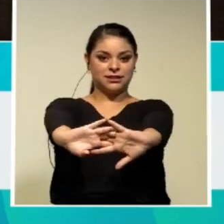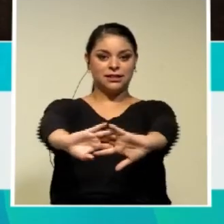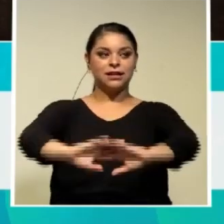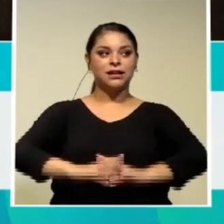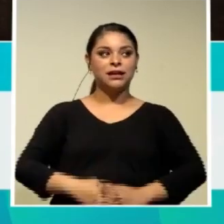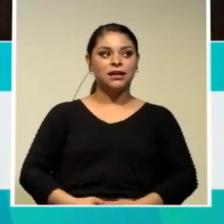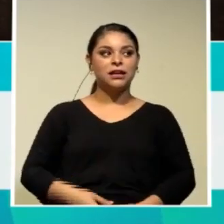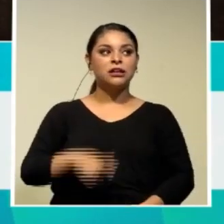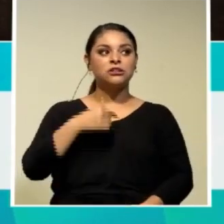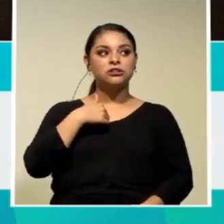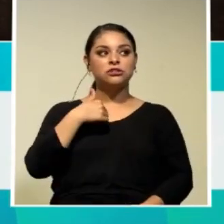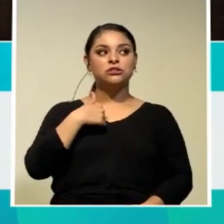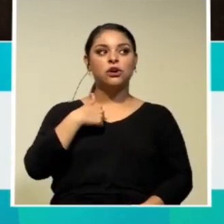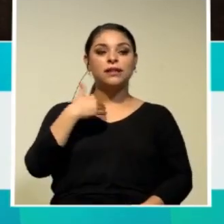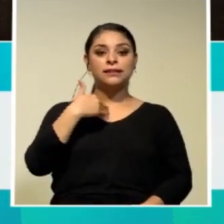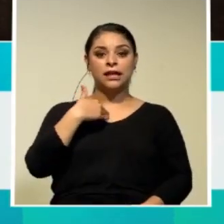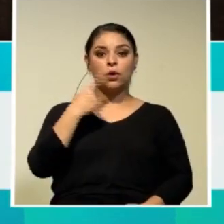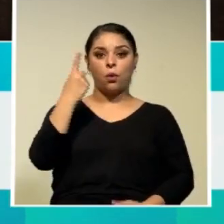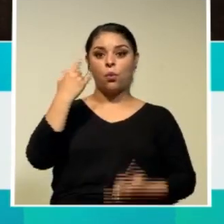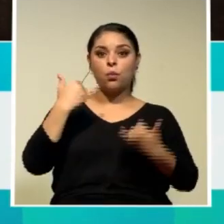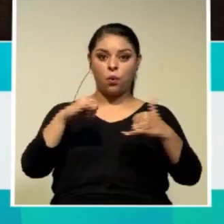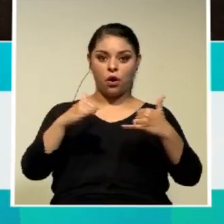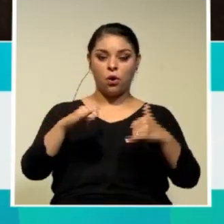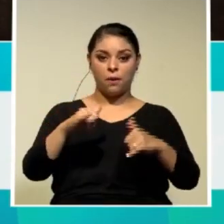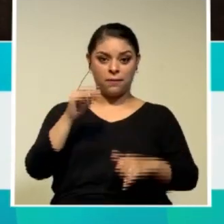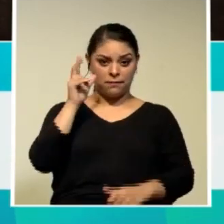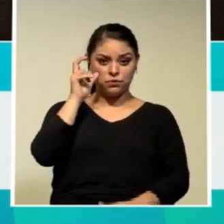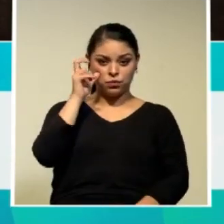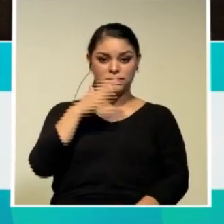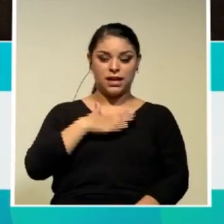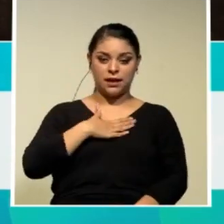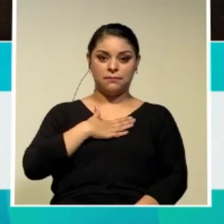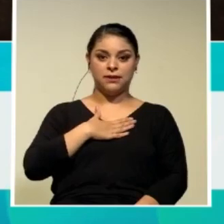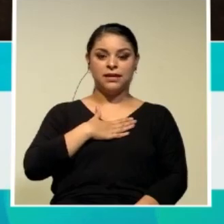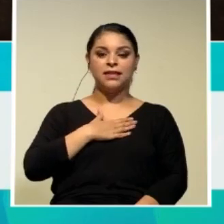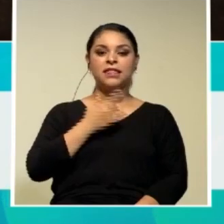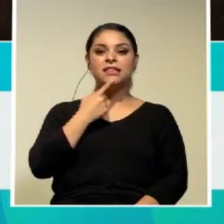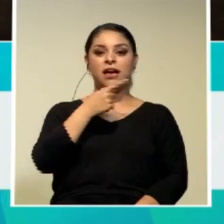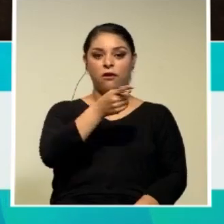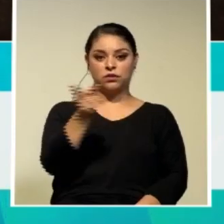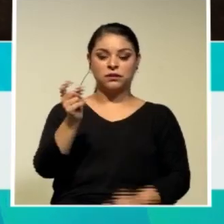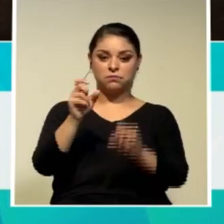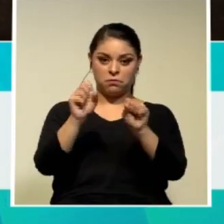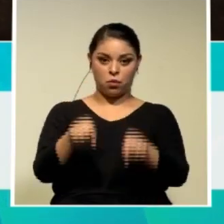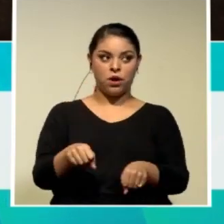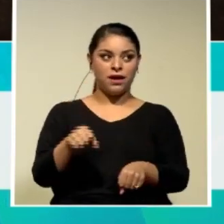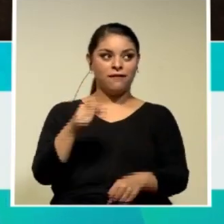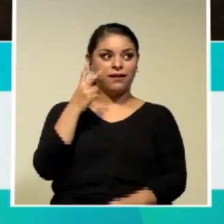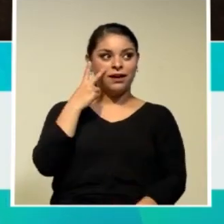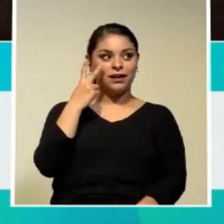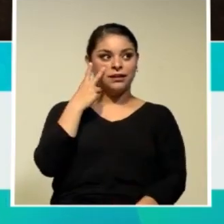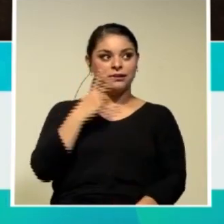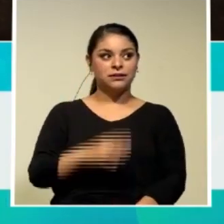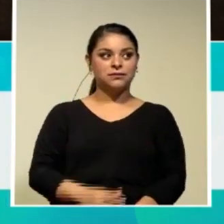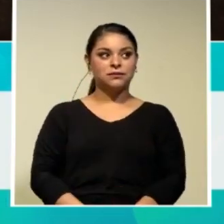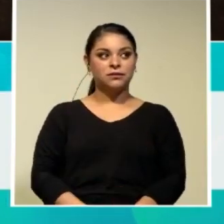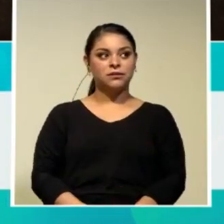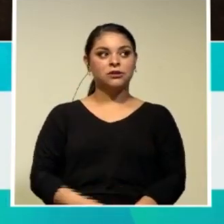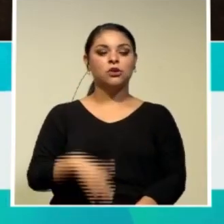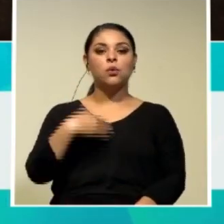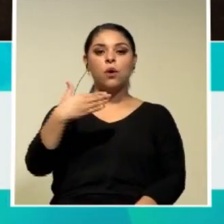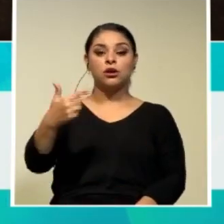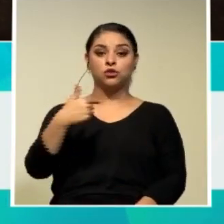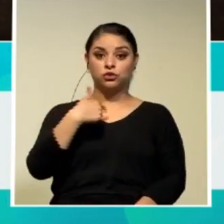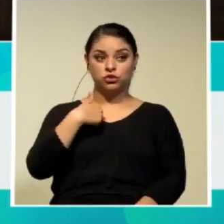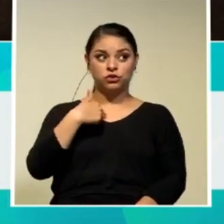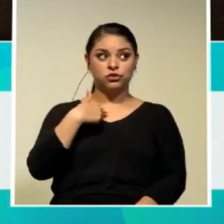si me escuchan y lo podemos ver. Vean qué bonito, sí, es este juego del cierre tijera. Listo, brazos Gabriel. Arriba, todos. Cuando yo cierro